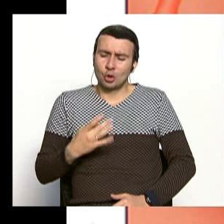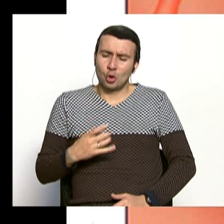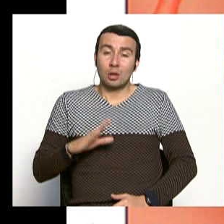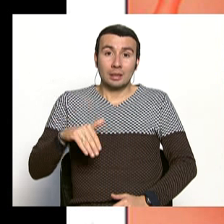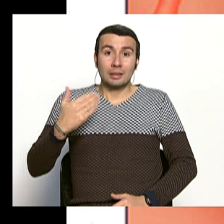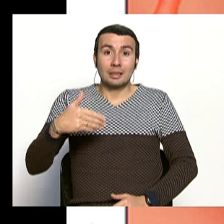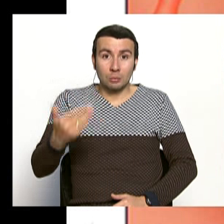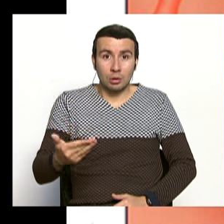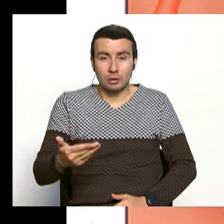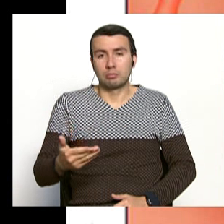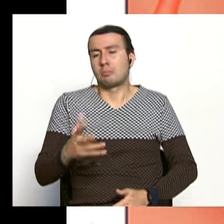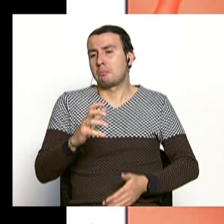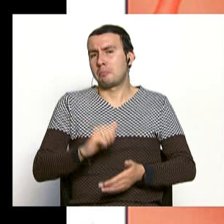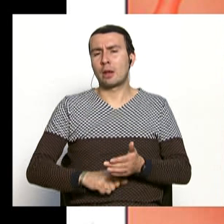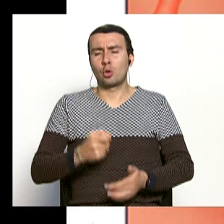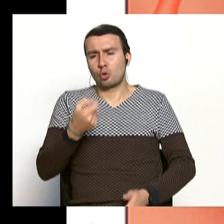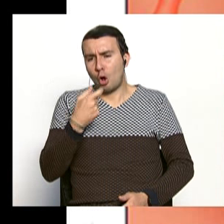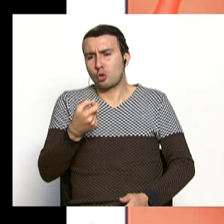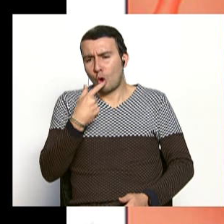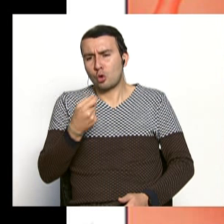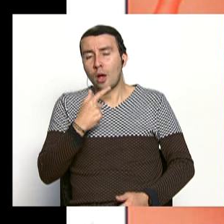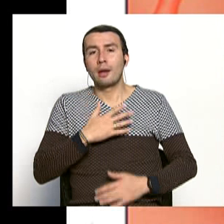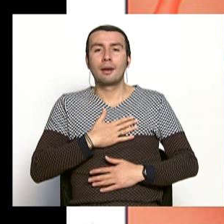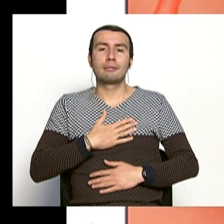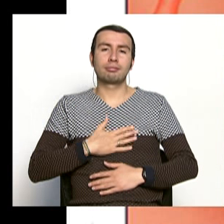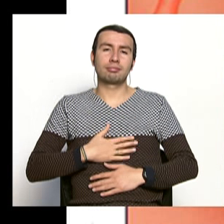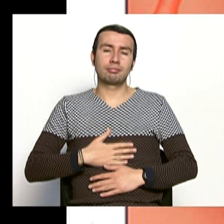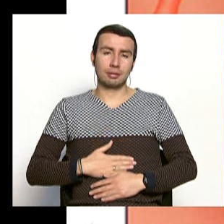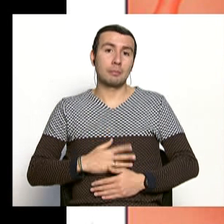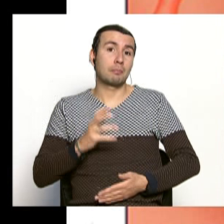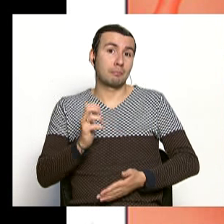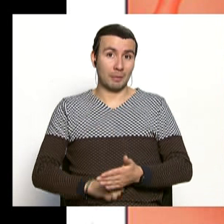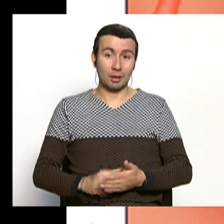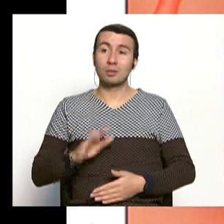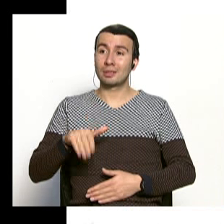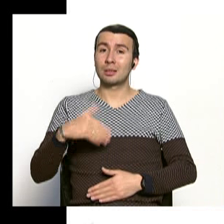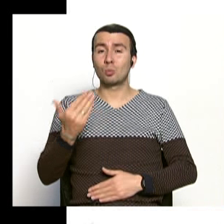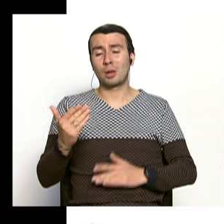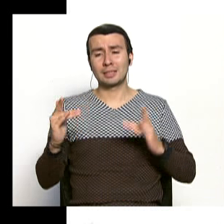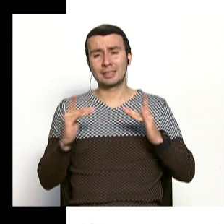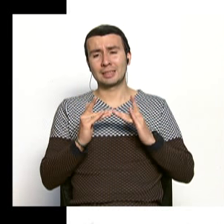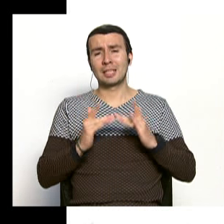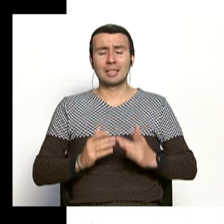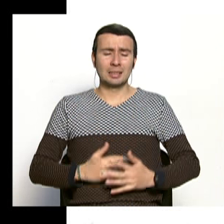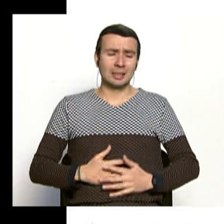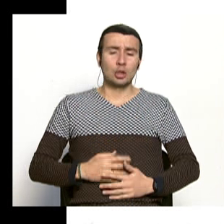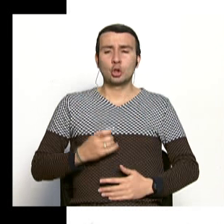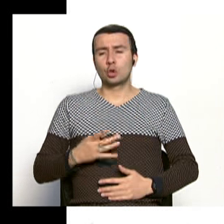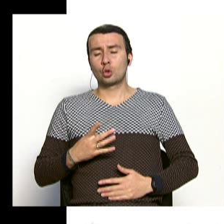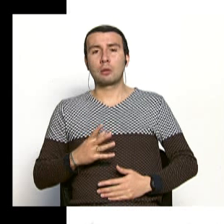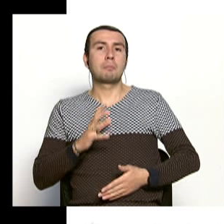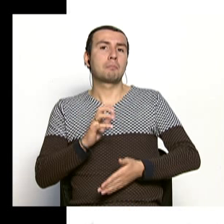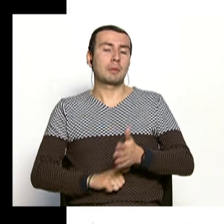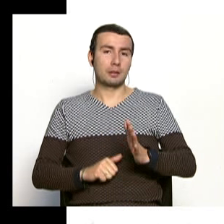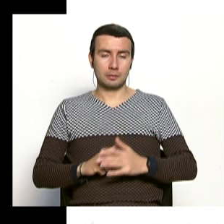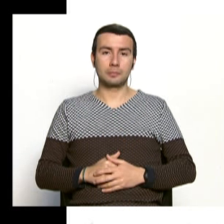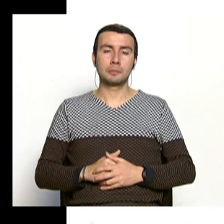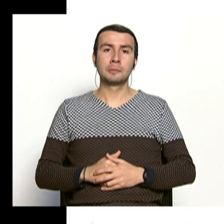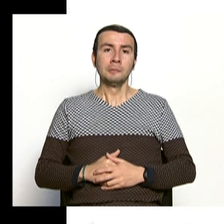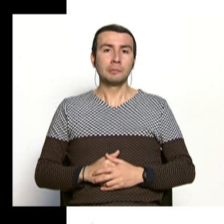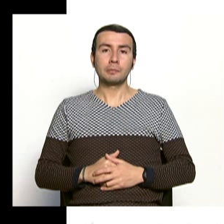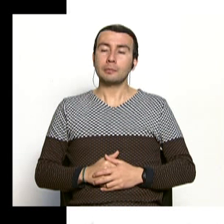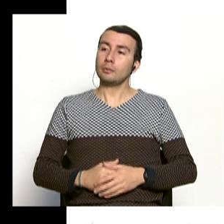pacientes necesitan mucho menos medicamentos y están mucho menos postradas después de la cirugía por cuenta del dolor eh la inmensa